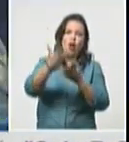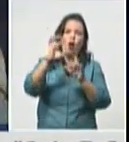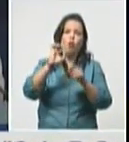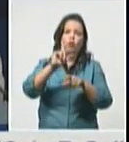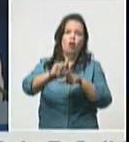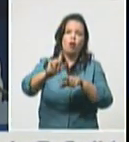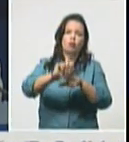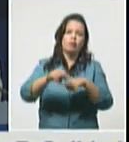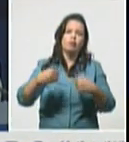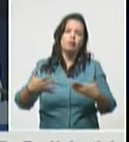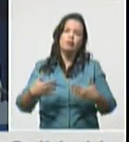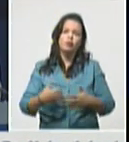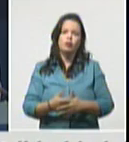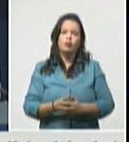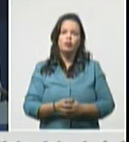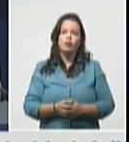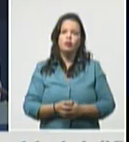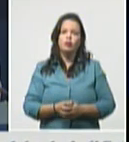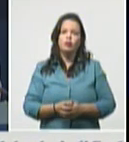Sí,